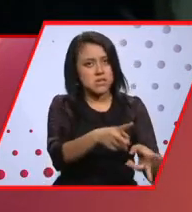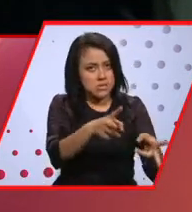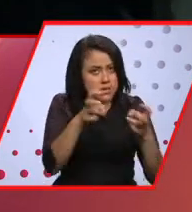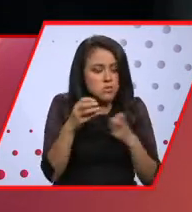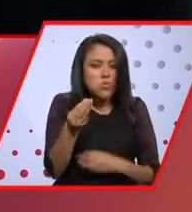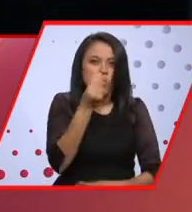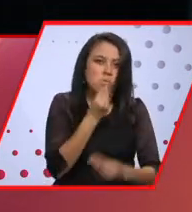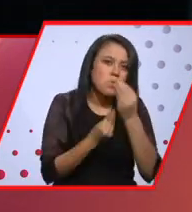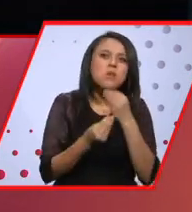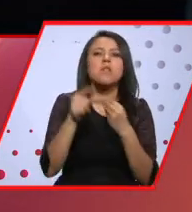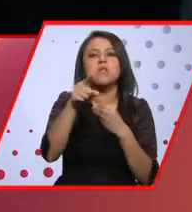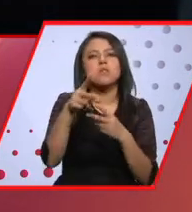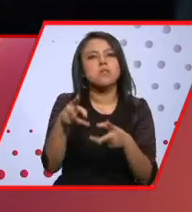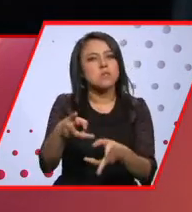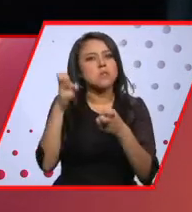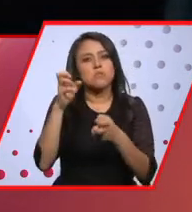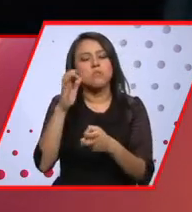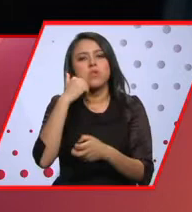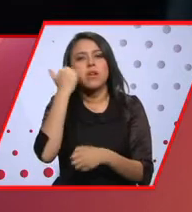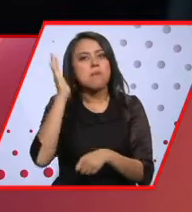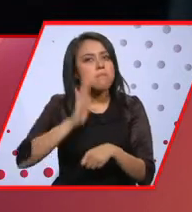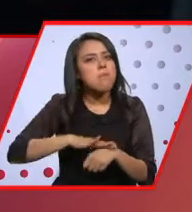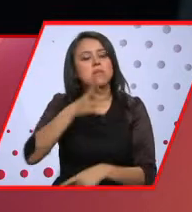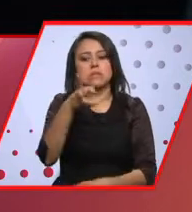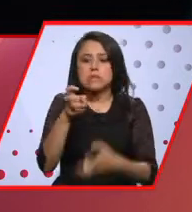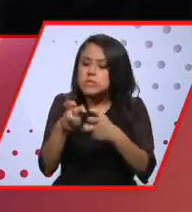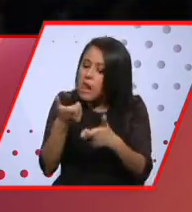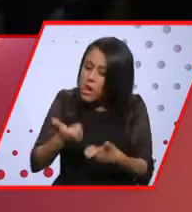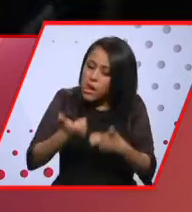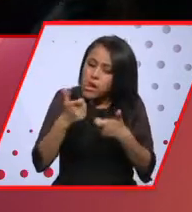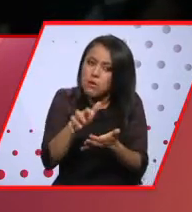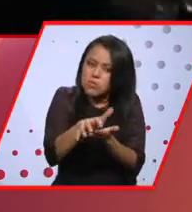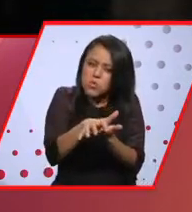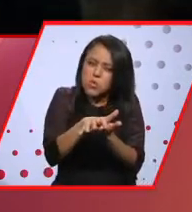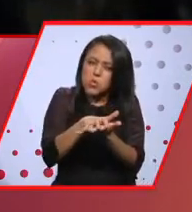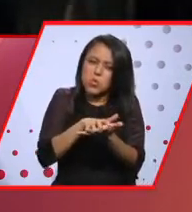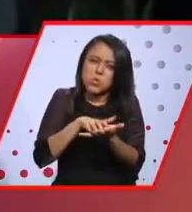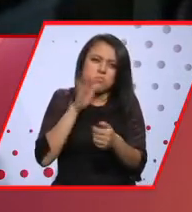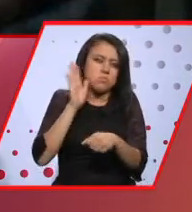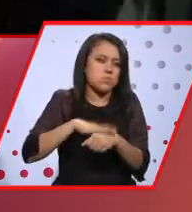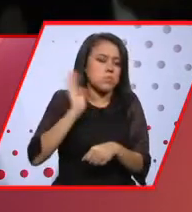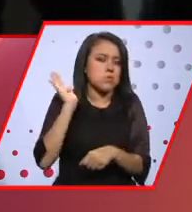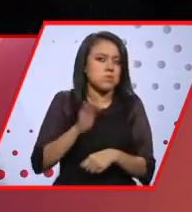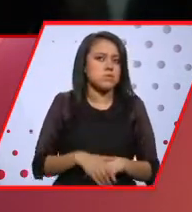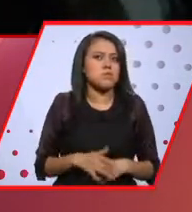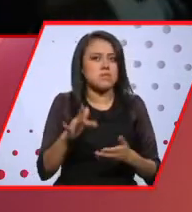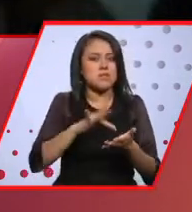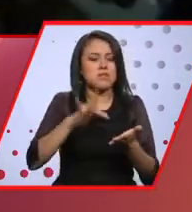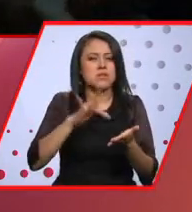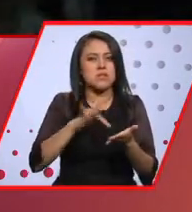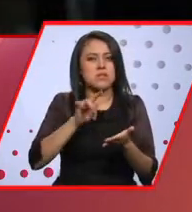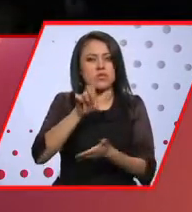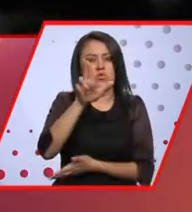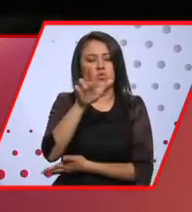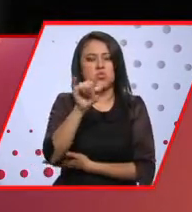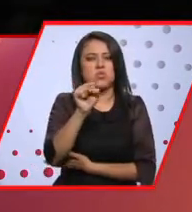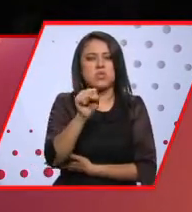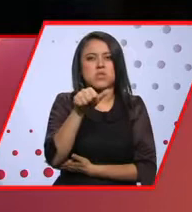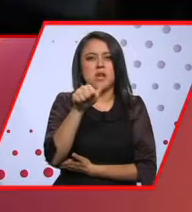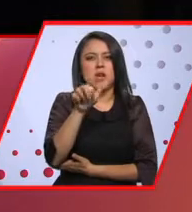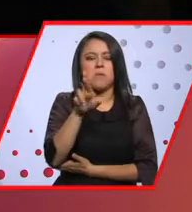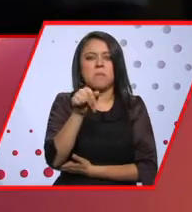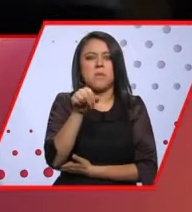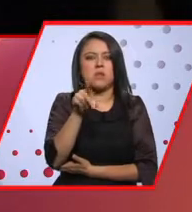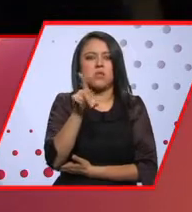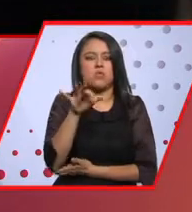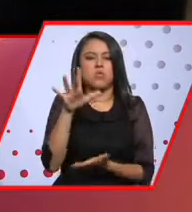y estos fueron rateros por robar, para ser más ricos de lo que ya eran. Te agradezco mucho, Luis Armando Lamadrid. Gracias por enlazarte con nosotros.